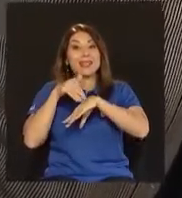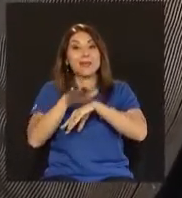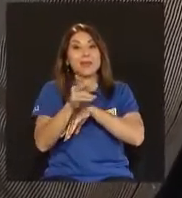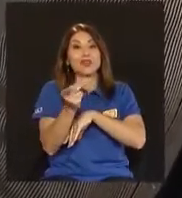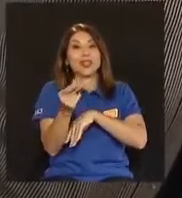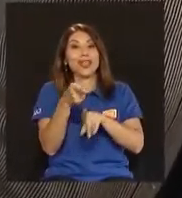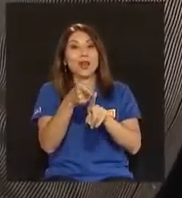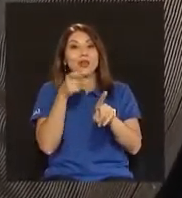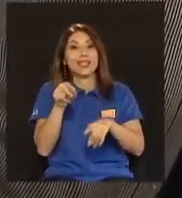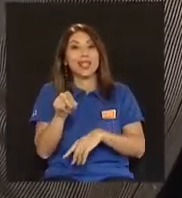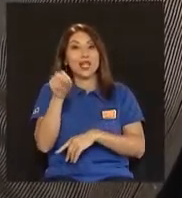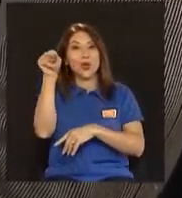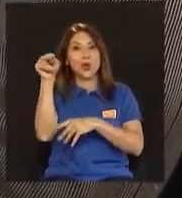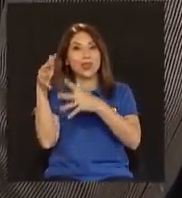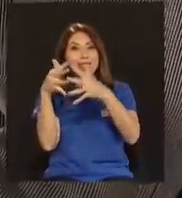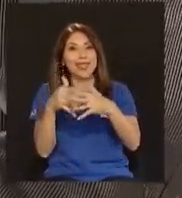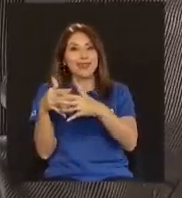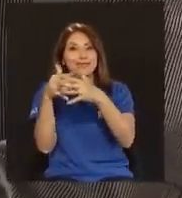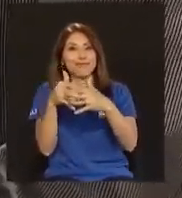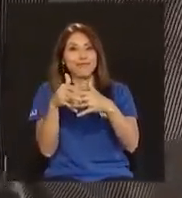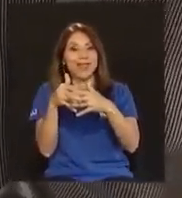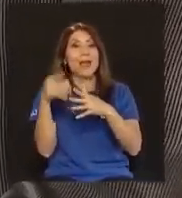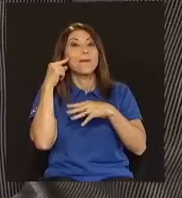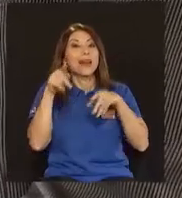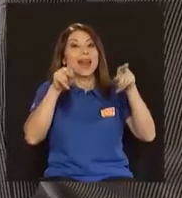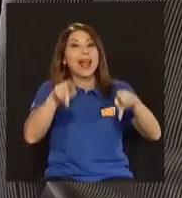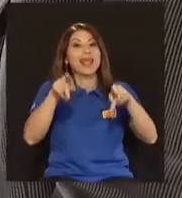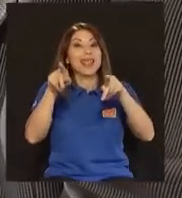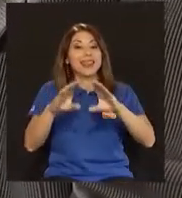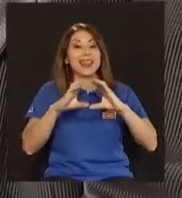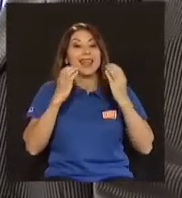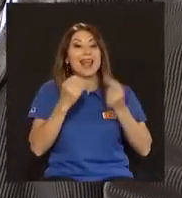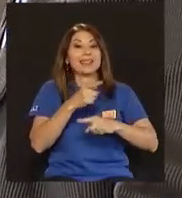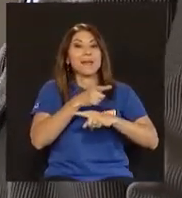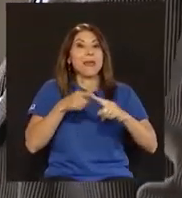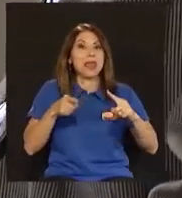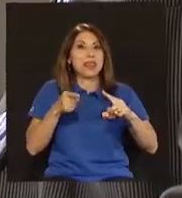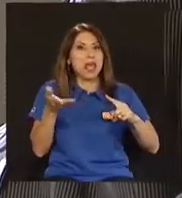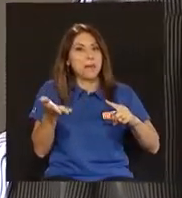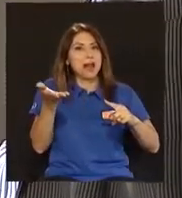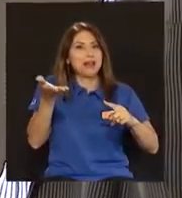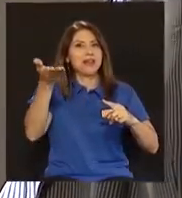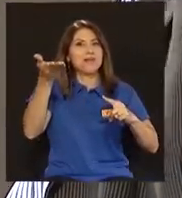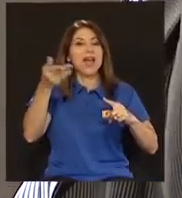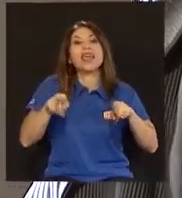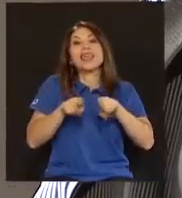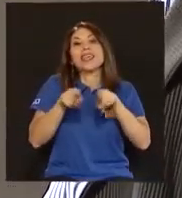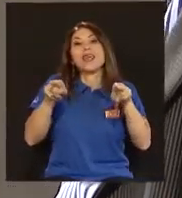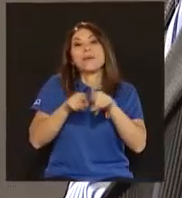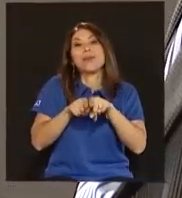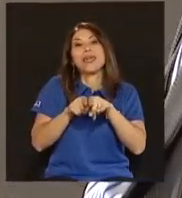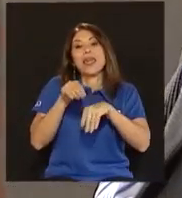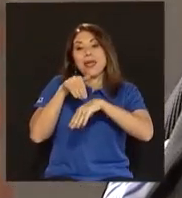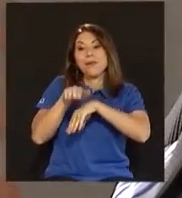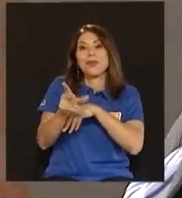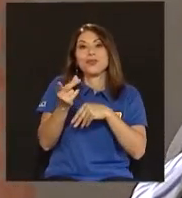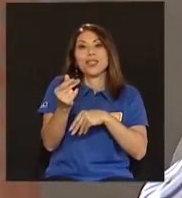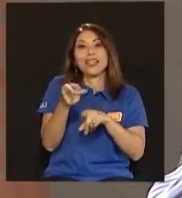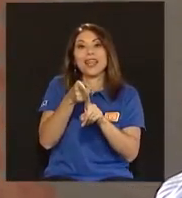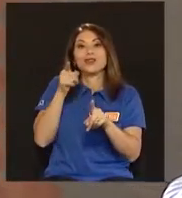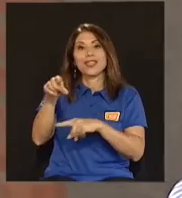gente de clase media y para arriba, y tienen las remesas que vienen del sur, que llegan a la